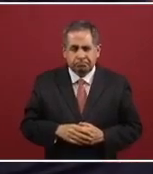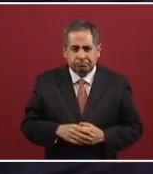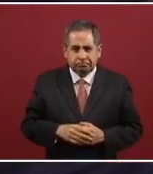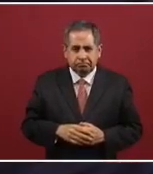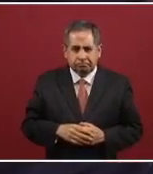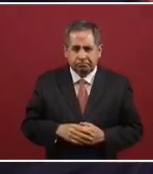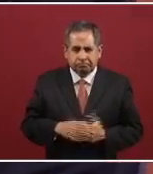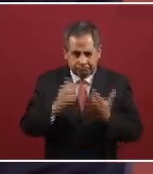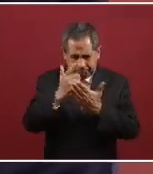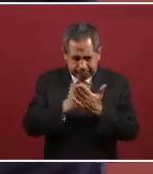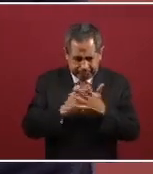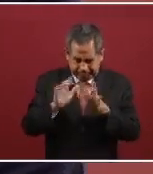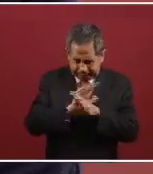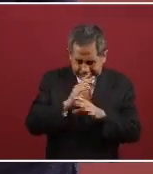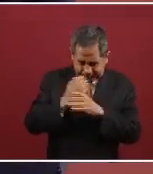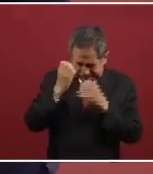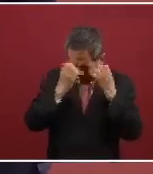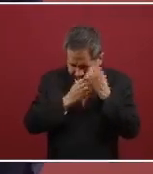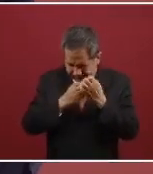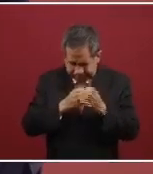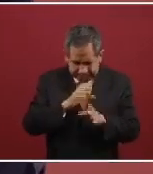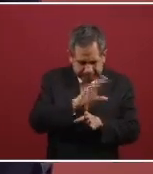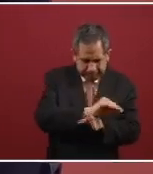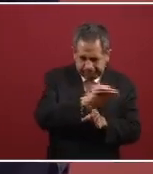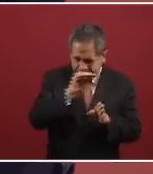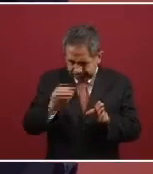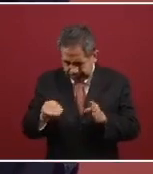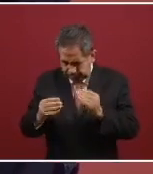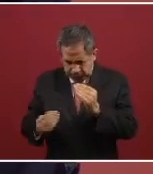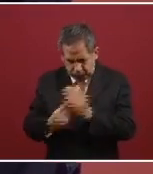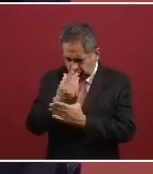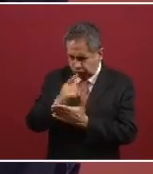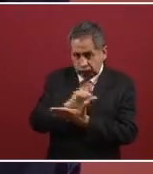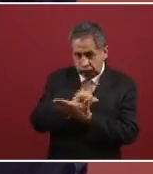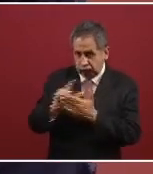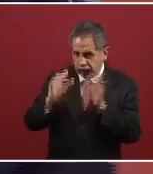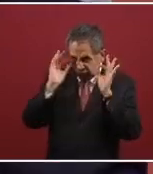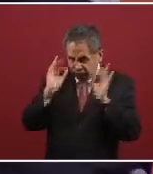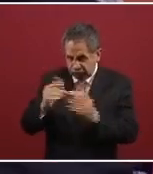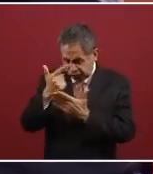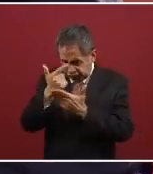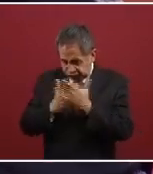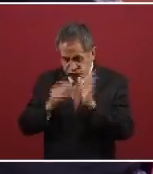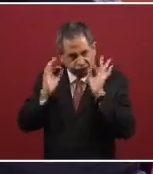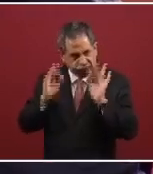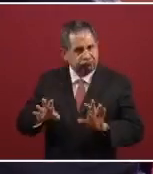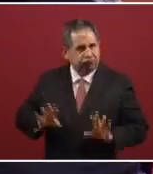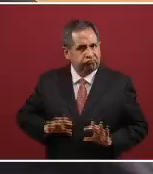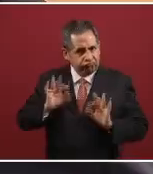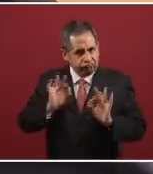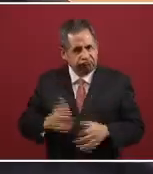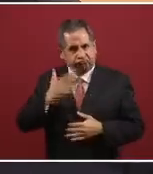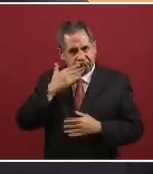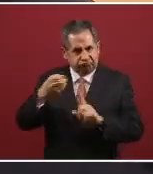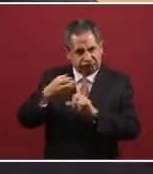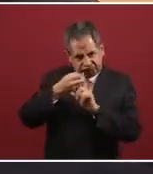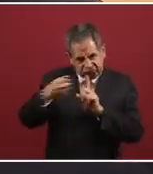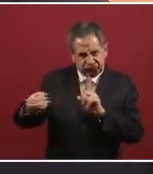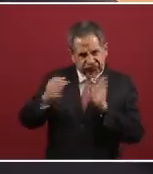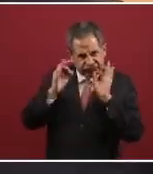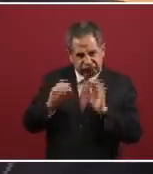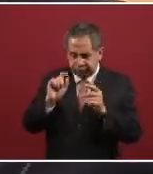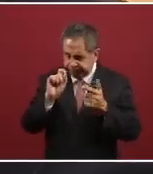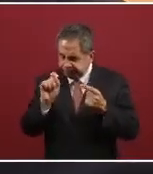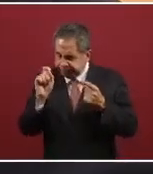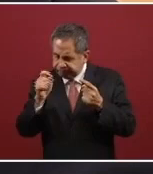pasando los padrones del seguro al padrón general para los apoyos a adultos mayores,